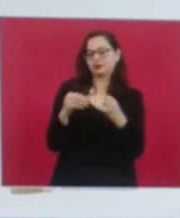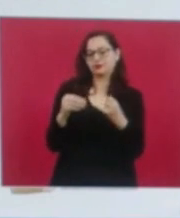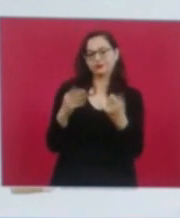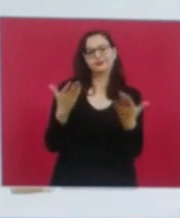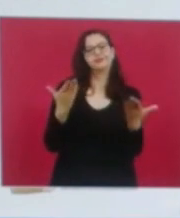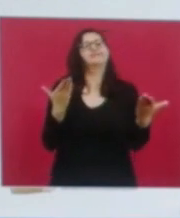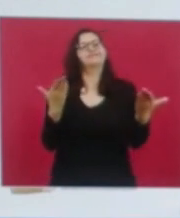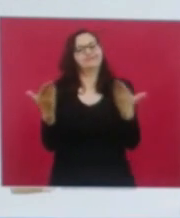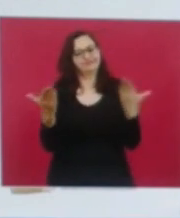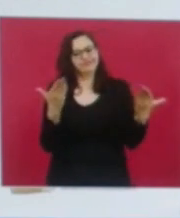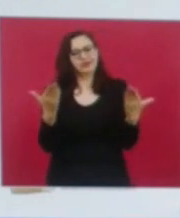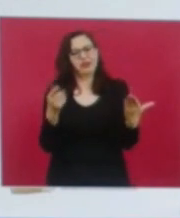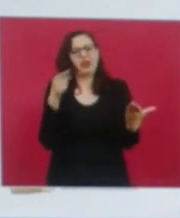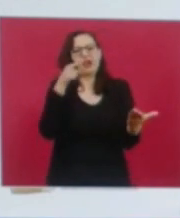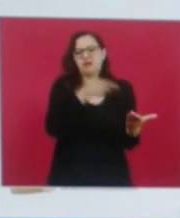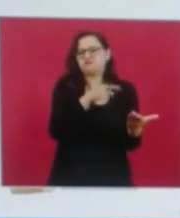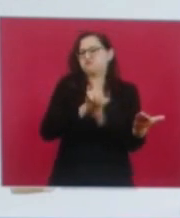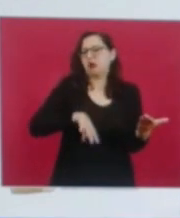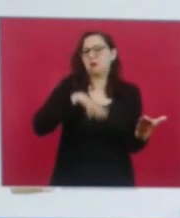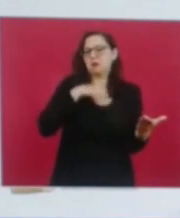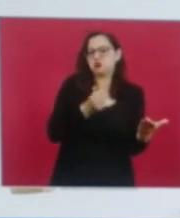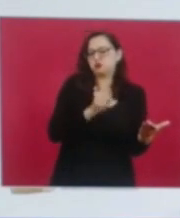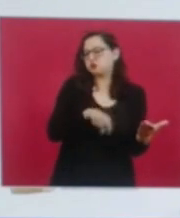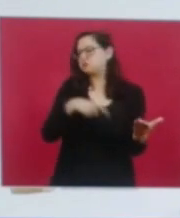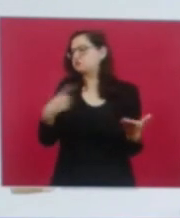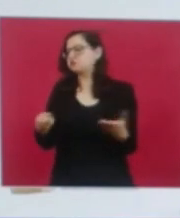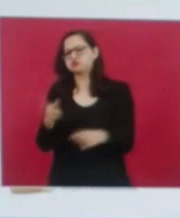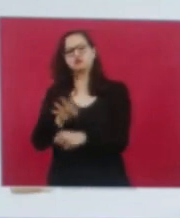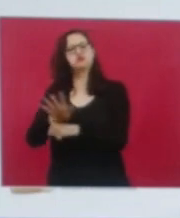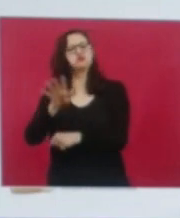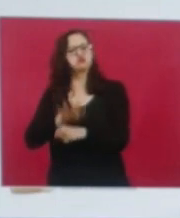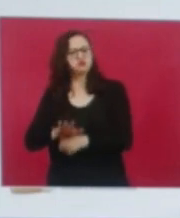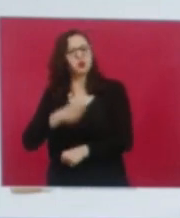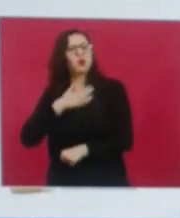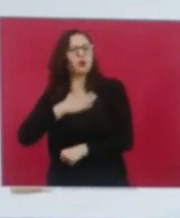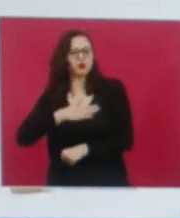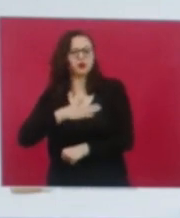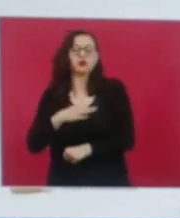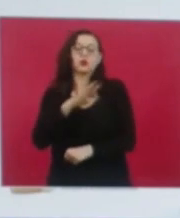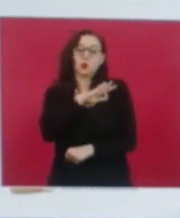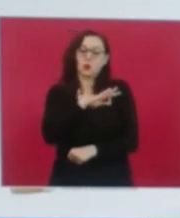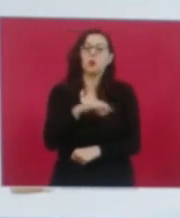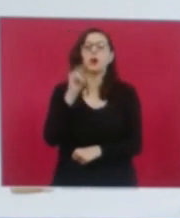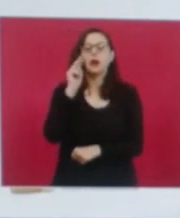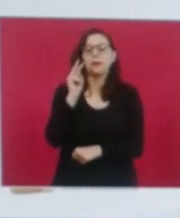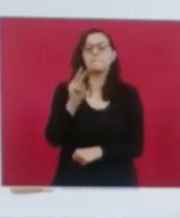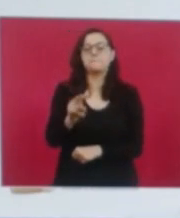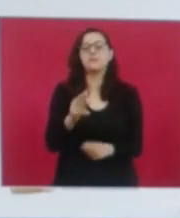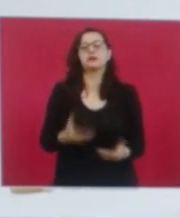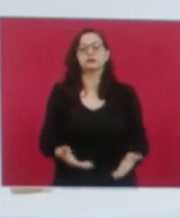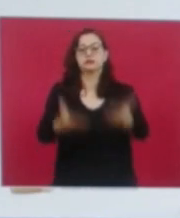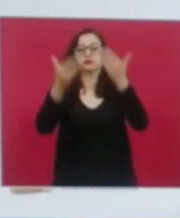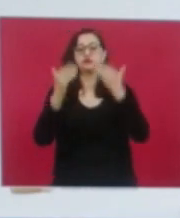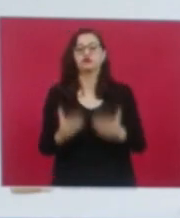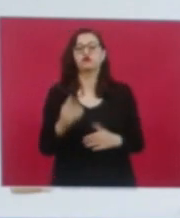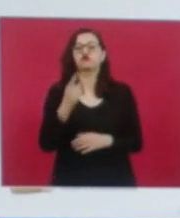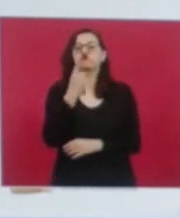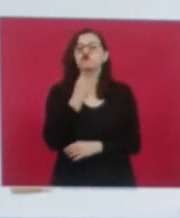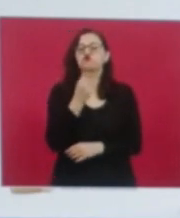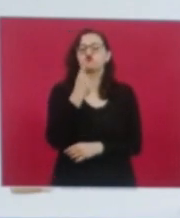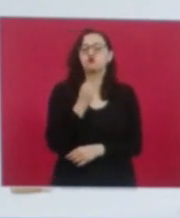hacen fuerza de coerción, de abrumar al Estado. Nosotros estamos haciendo una fuerza de cohesión y